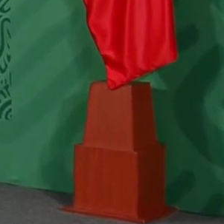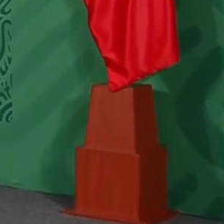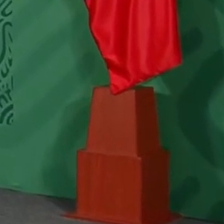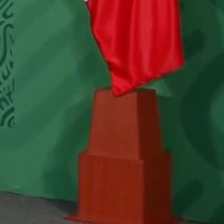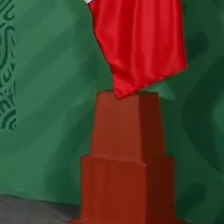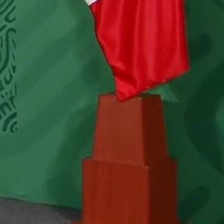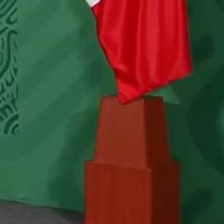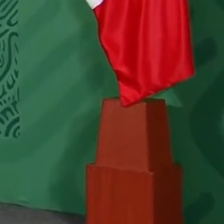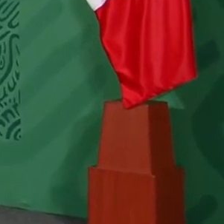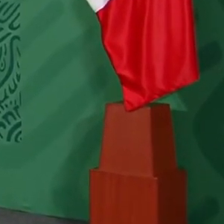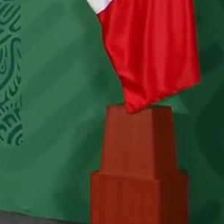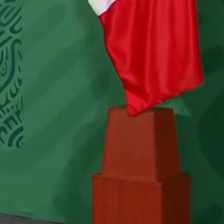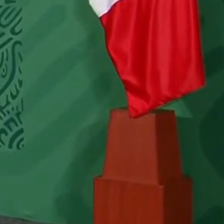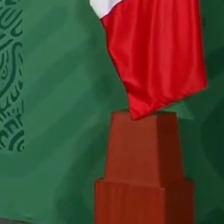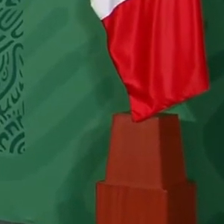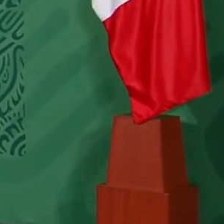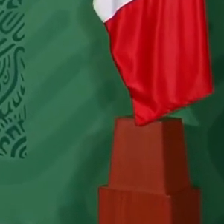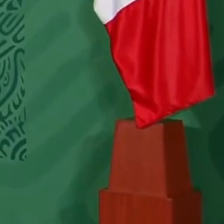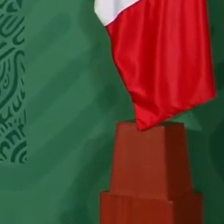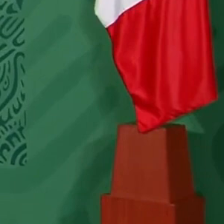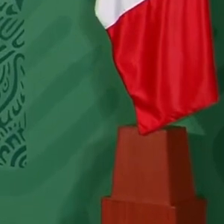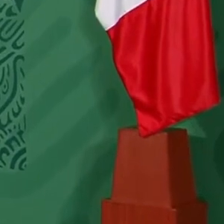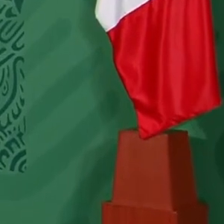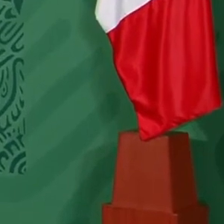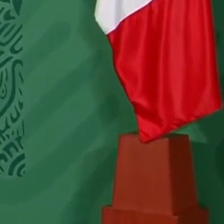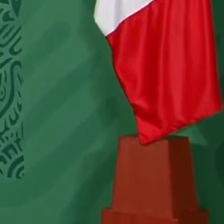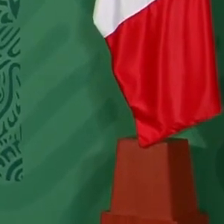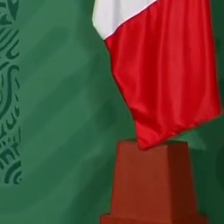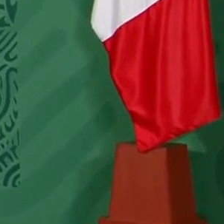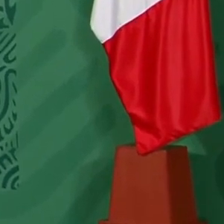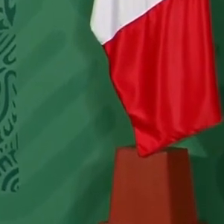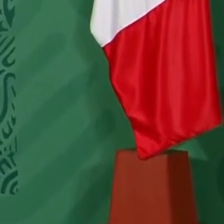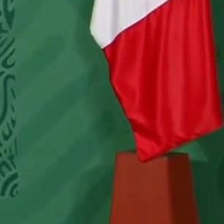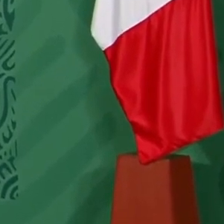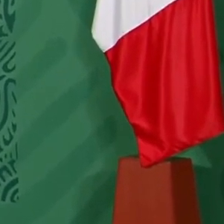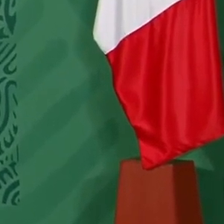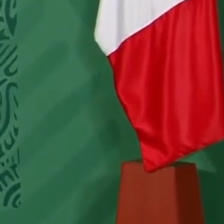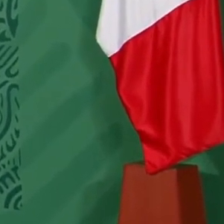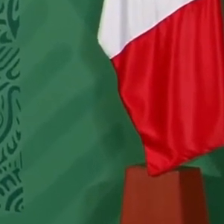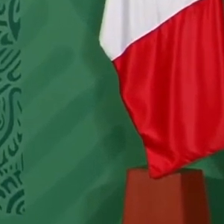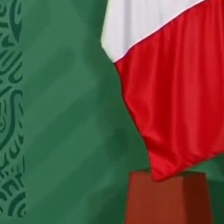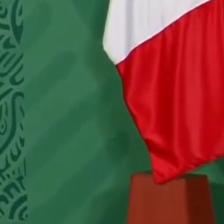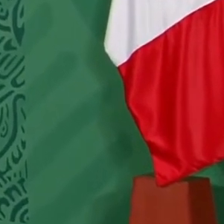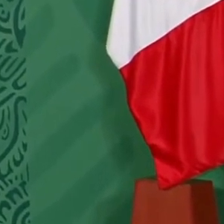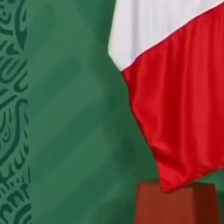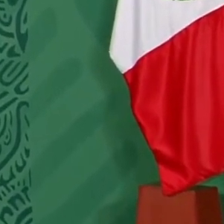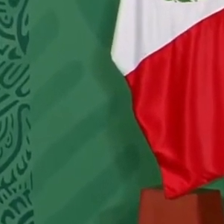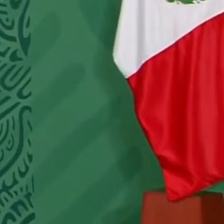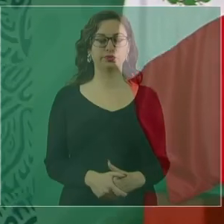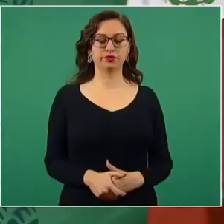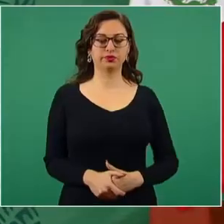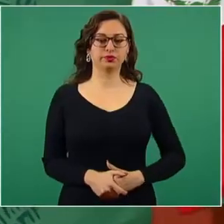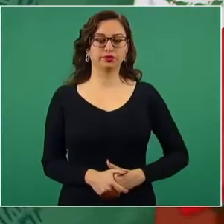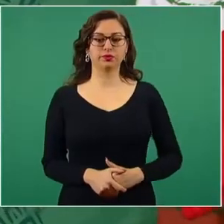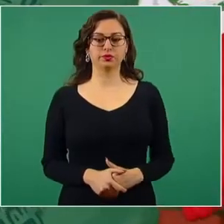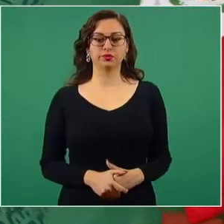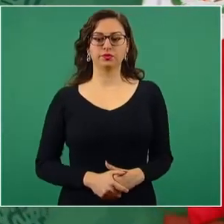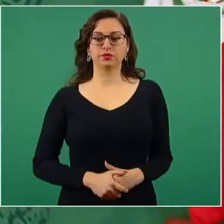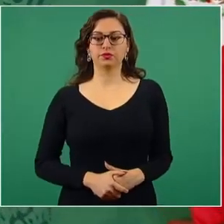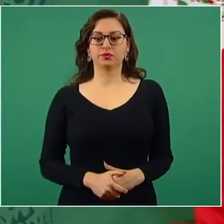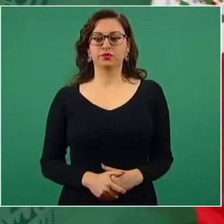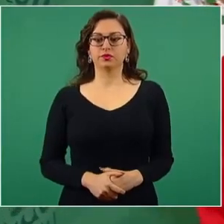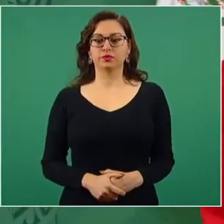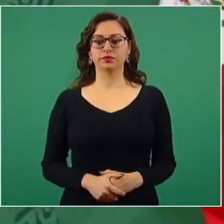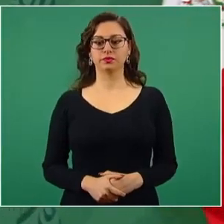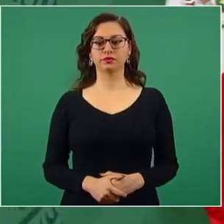para garantizar la seguridad interior, para ayudar en labores de